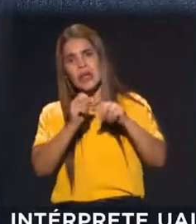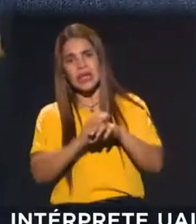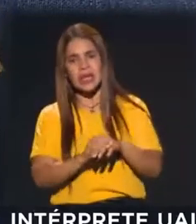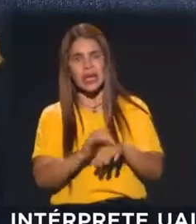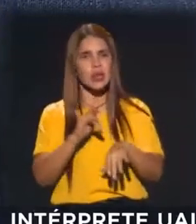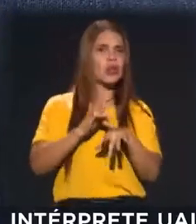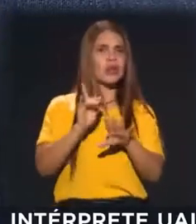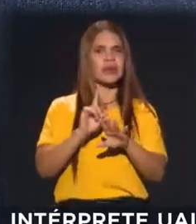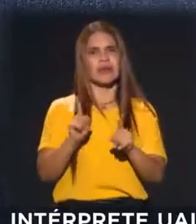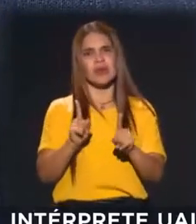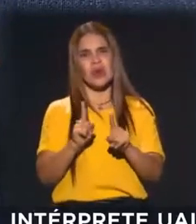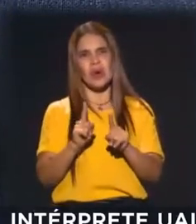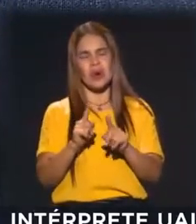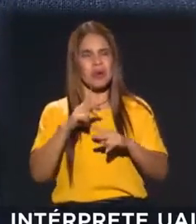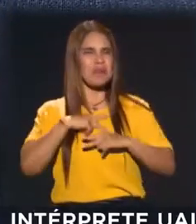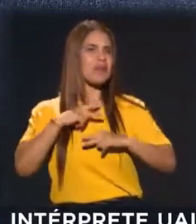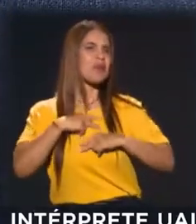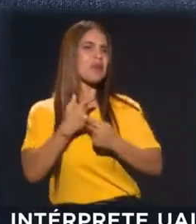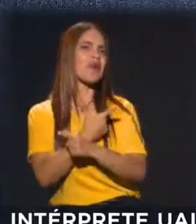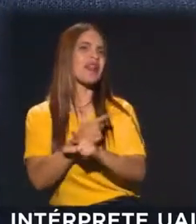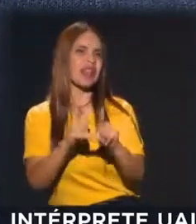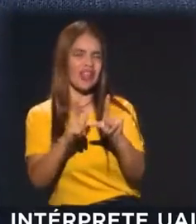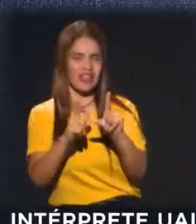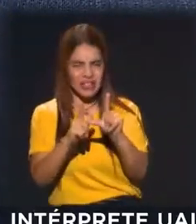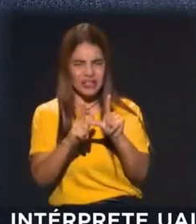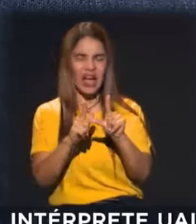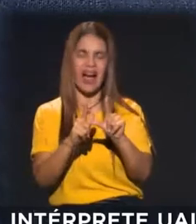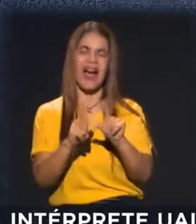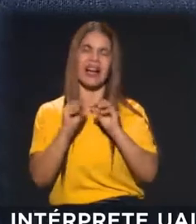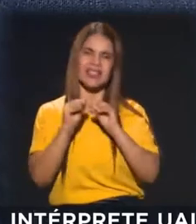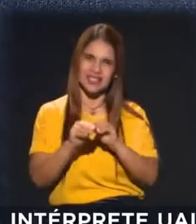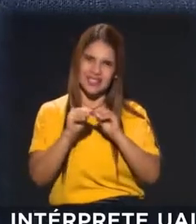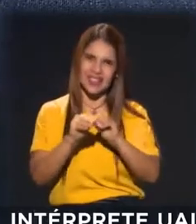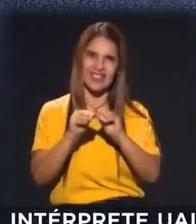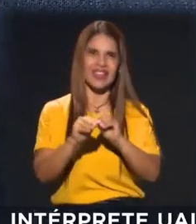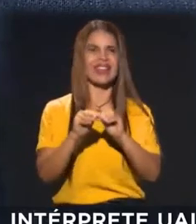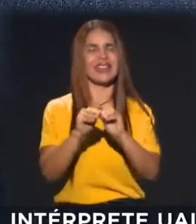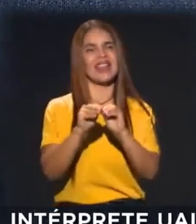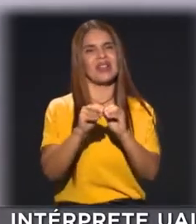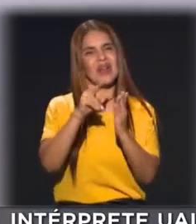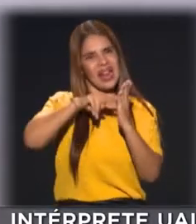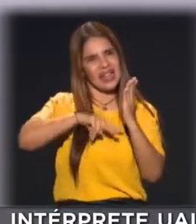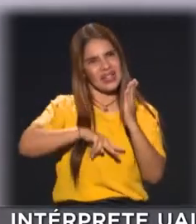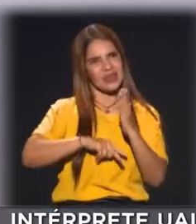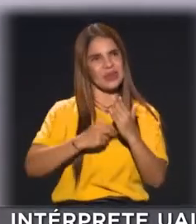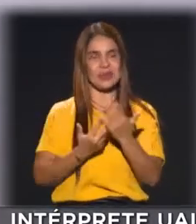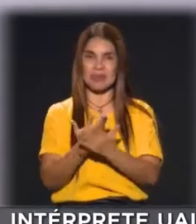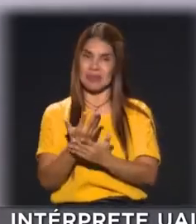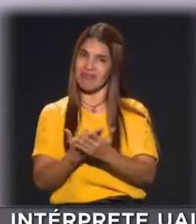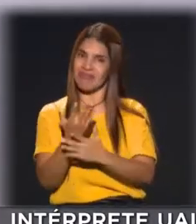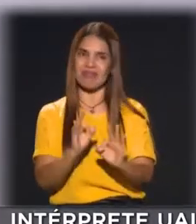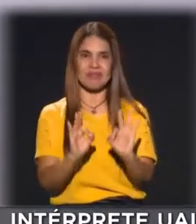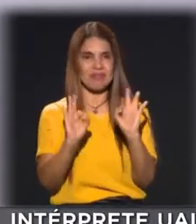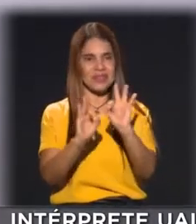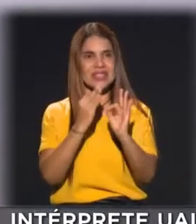el libro, sino al contrario, volverlo muy propio. Y desde ahí se va cultivando el hábito lector también, como desde esa cercanía. Bueno, una recomendación muy válida